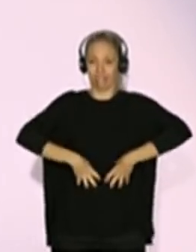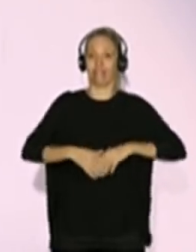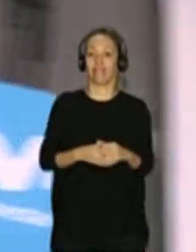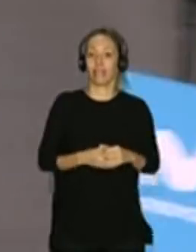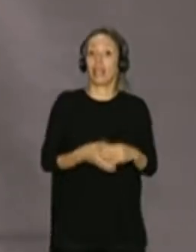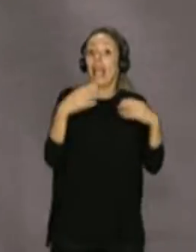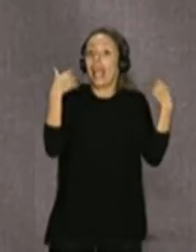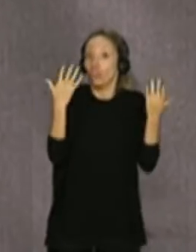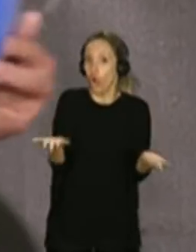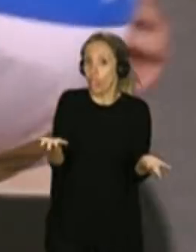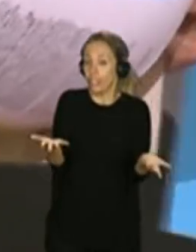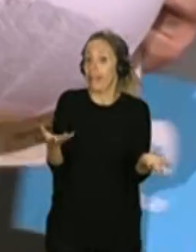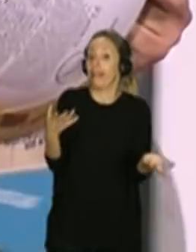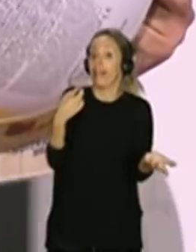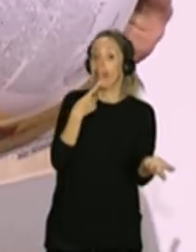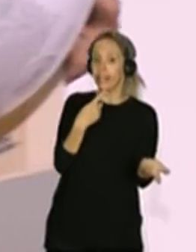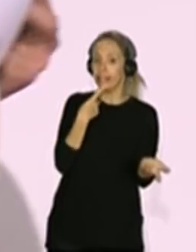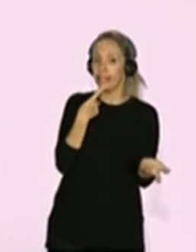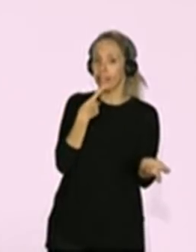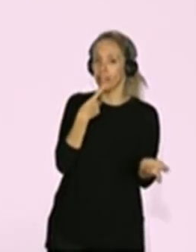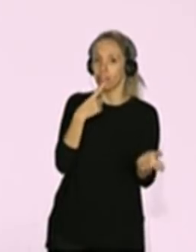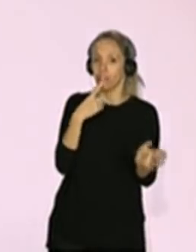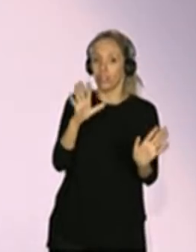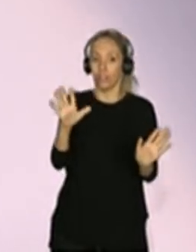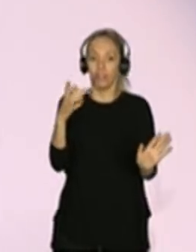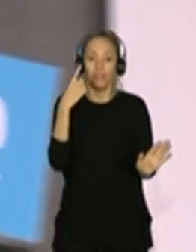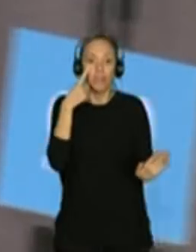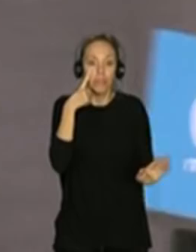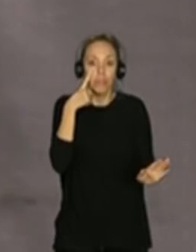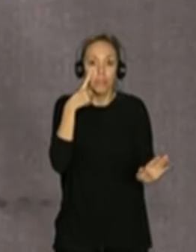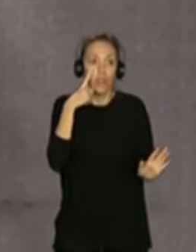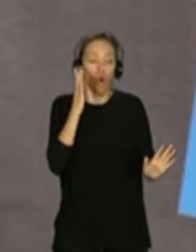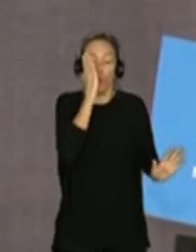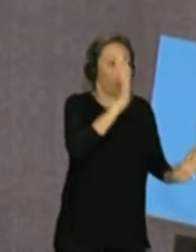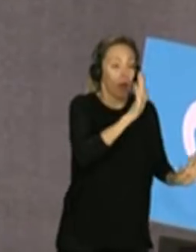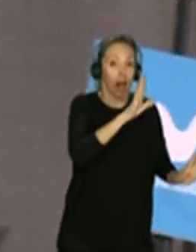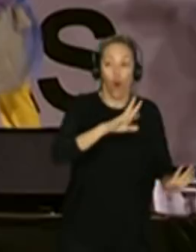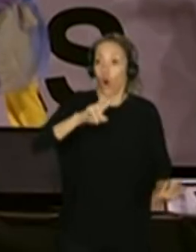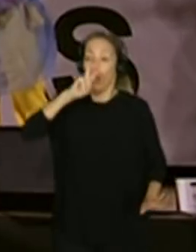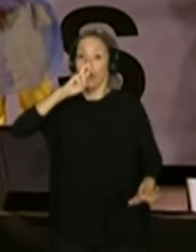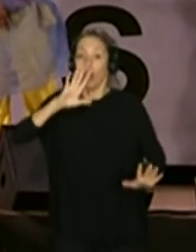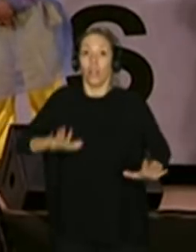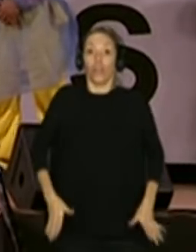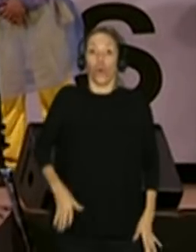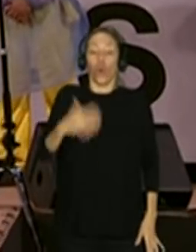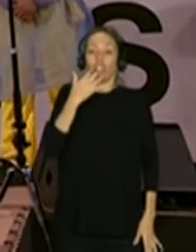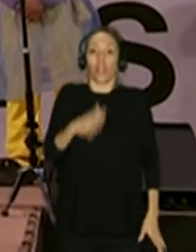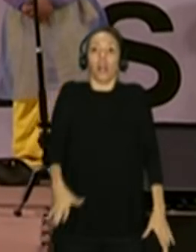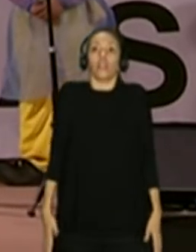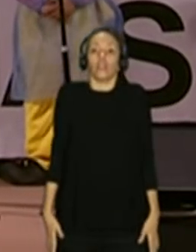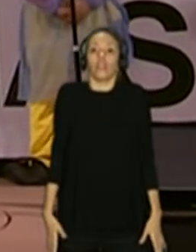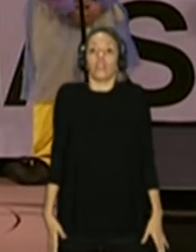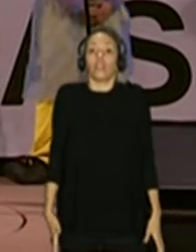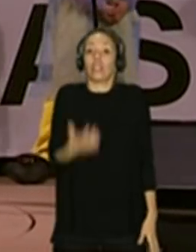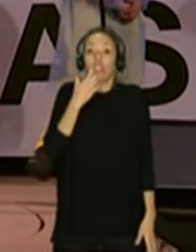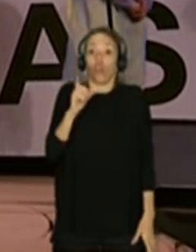Y entonces dice, no se muevan, no respiren, no se rían, que no